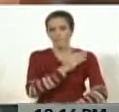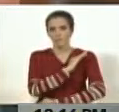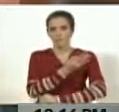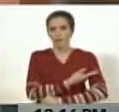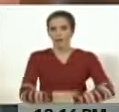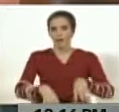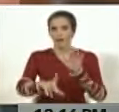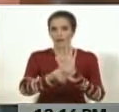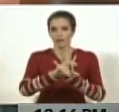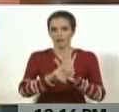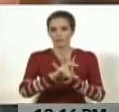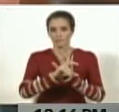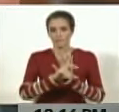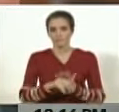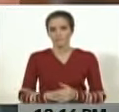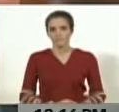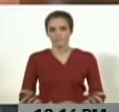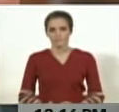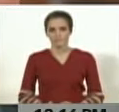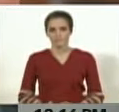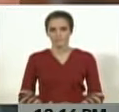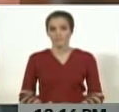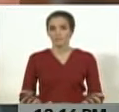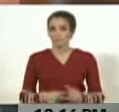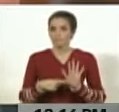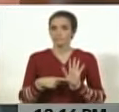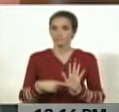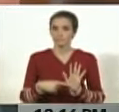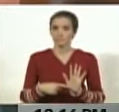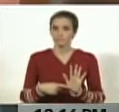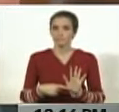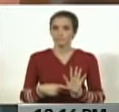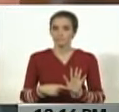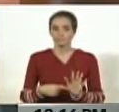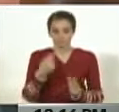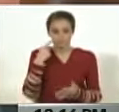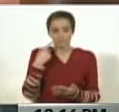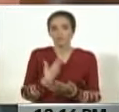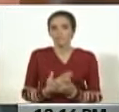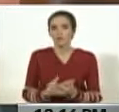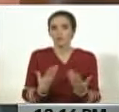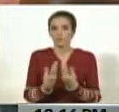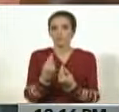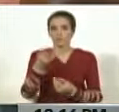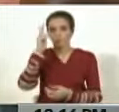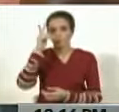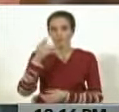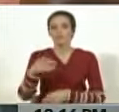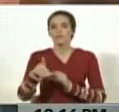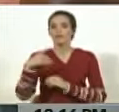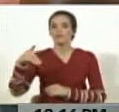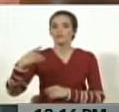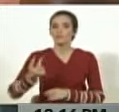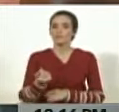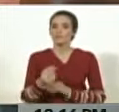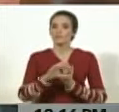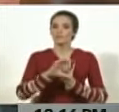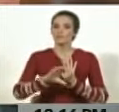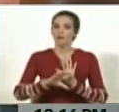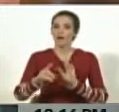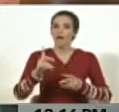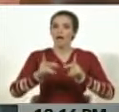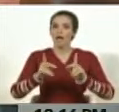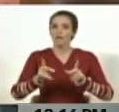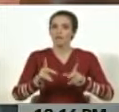Legislativo, se vio, yo lo percibí como profesor de Derecho Constitucional,